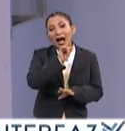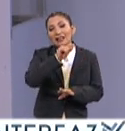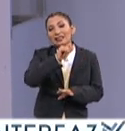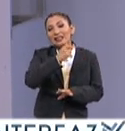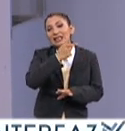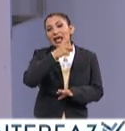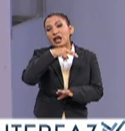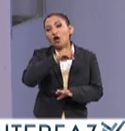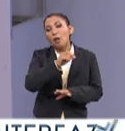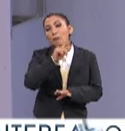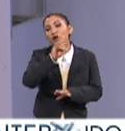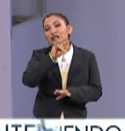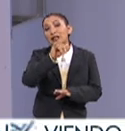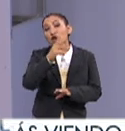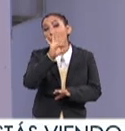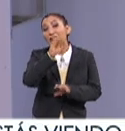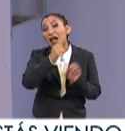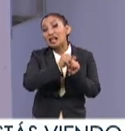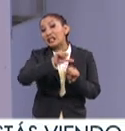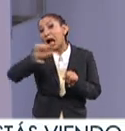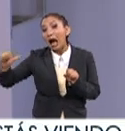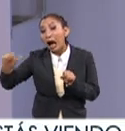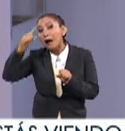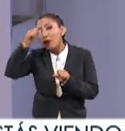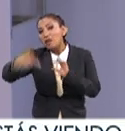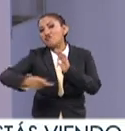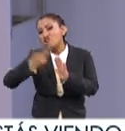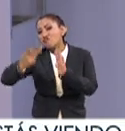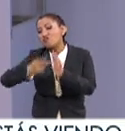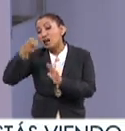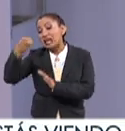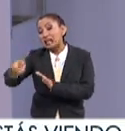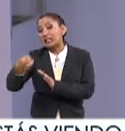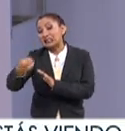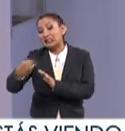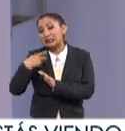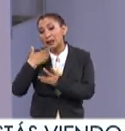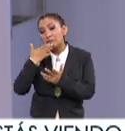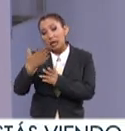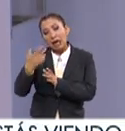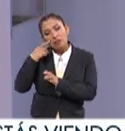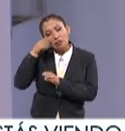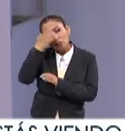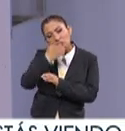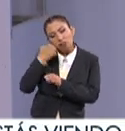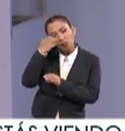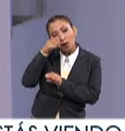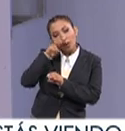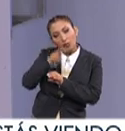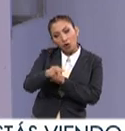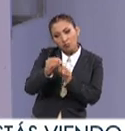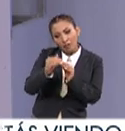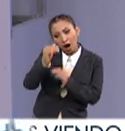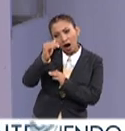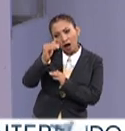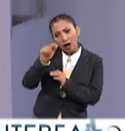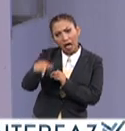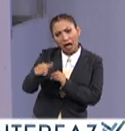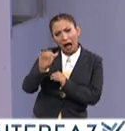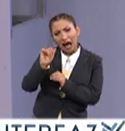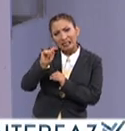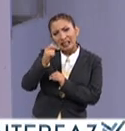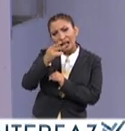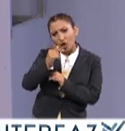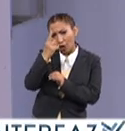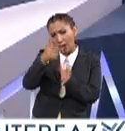prostático a partir de los 40 años con cierta periodicidad, porque este es un muy buen indicador cuando se eleva de que alguien ¿Una vez